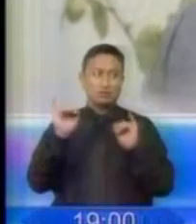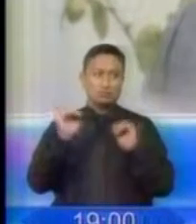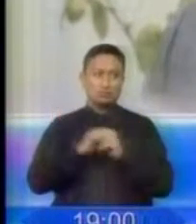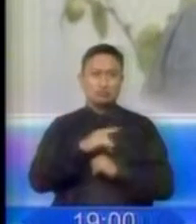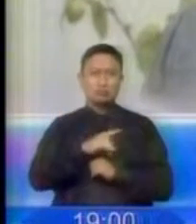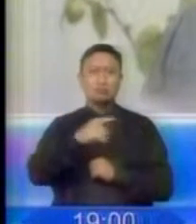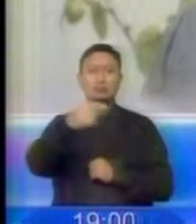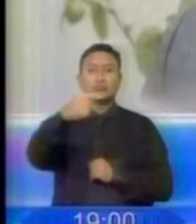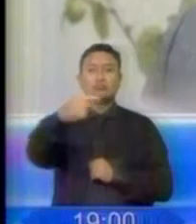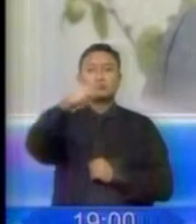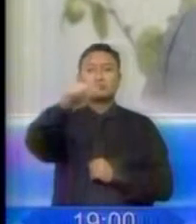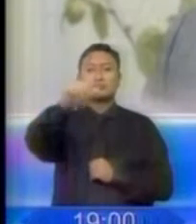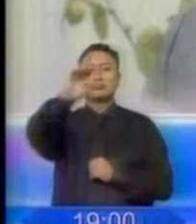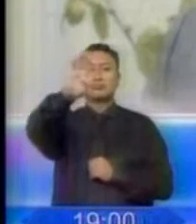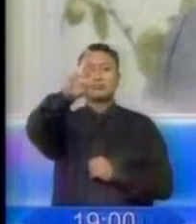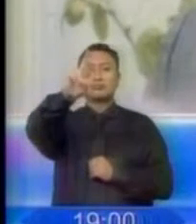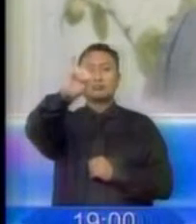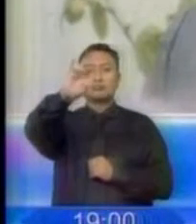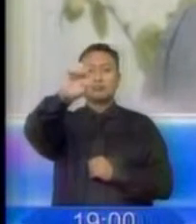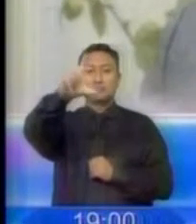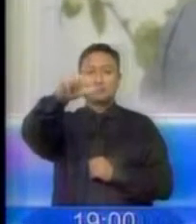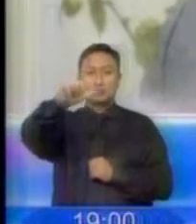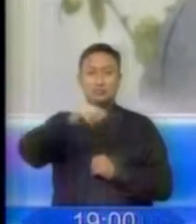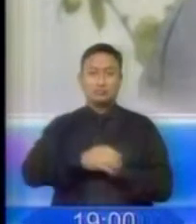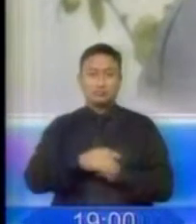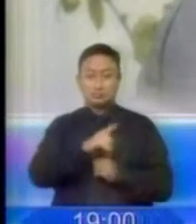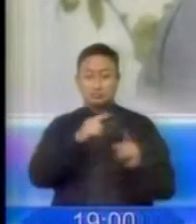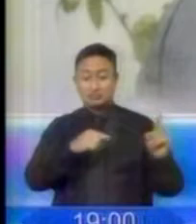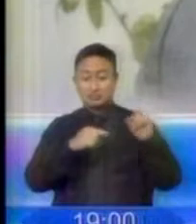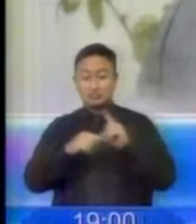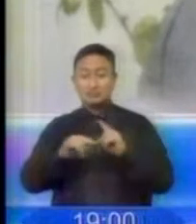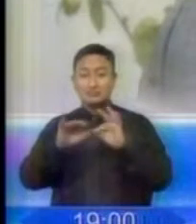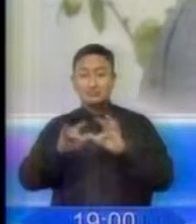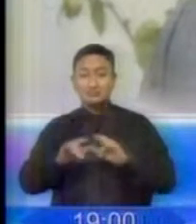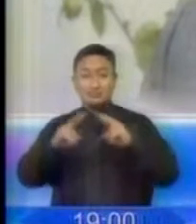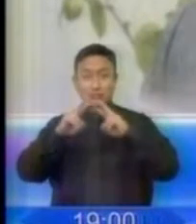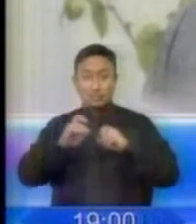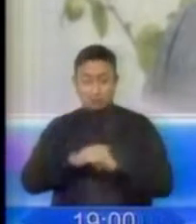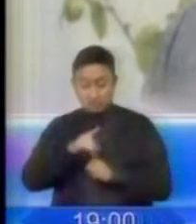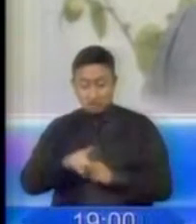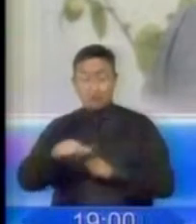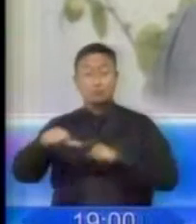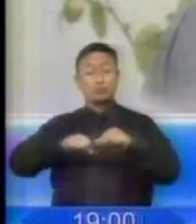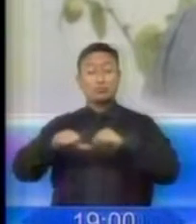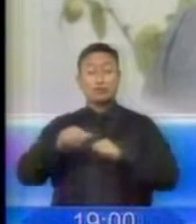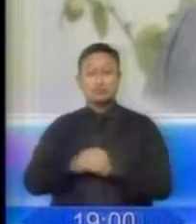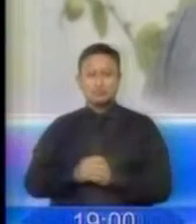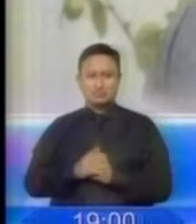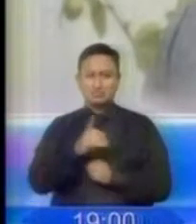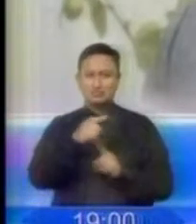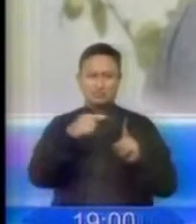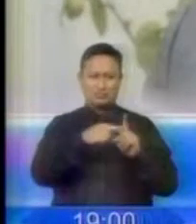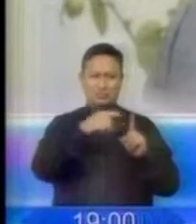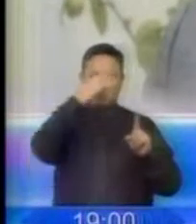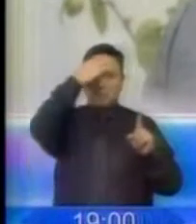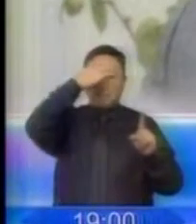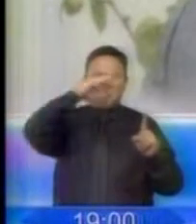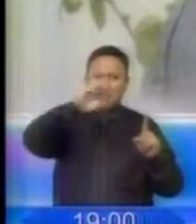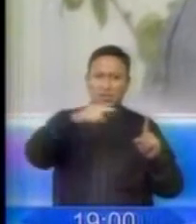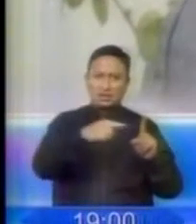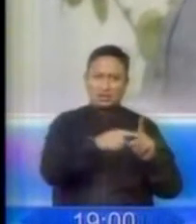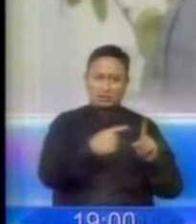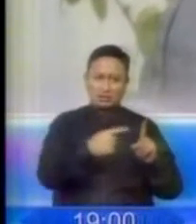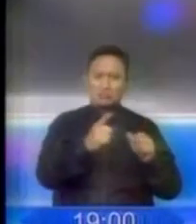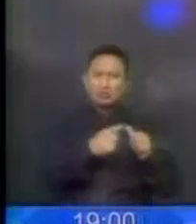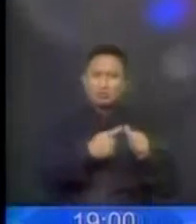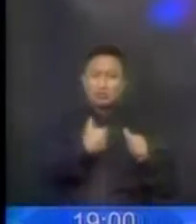Nava, mexicana, que quiere venir a asesorar a la Secretaría de Inteligencia. Y a mi criterio, siendo ella mexicana, que estaríamos poniendo en riesgo la